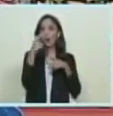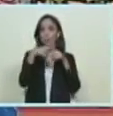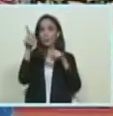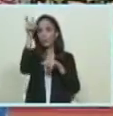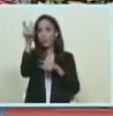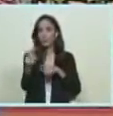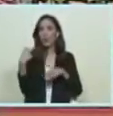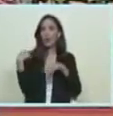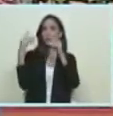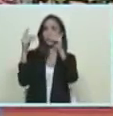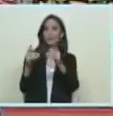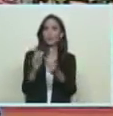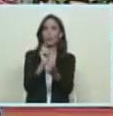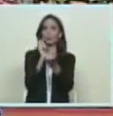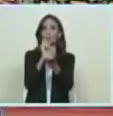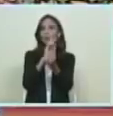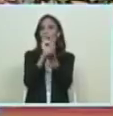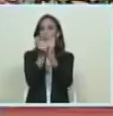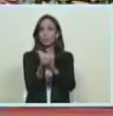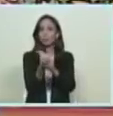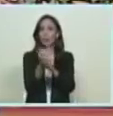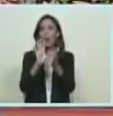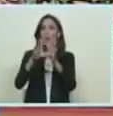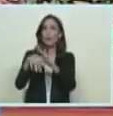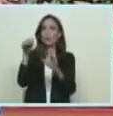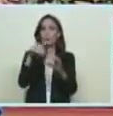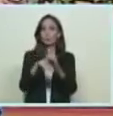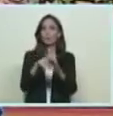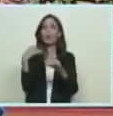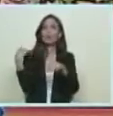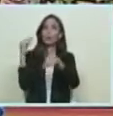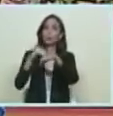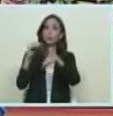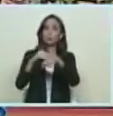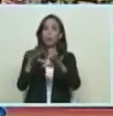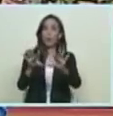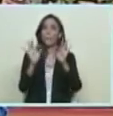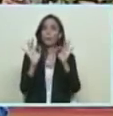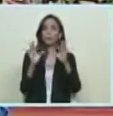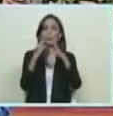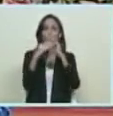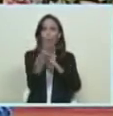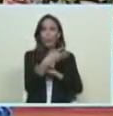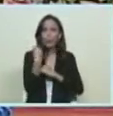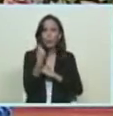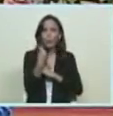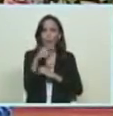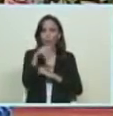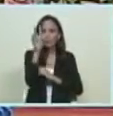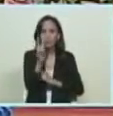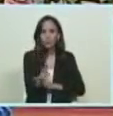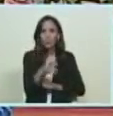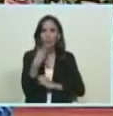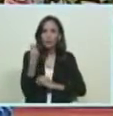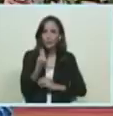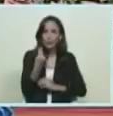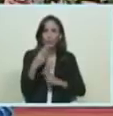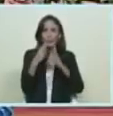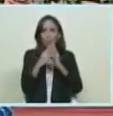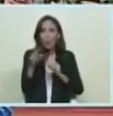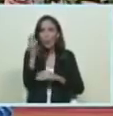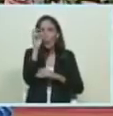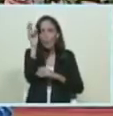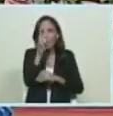usted. Así que yo hago un llamado especial a toda la juventud venezolana, a todo el pueblo